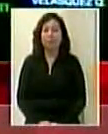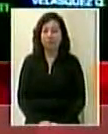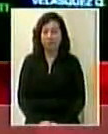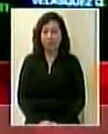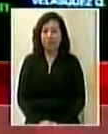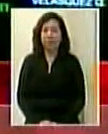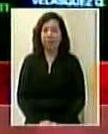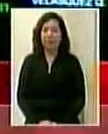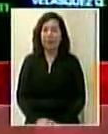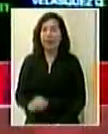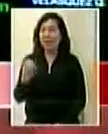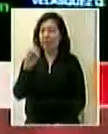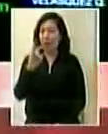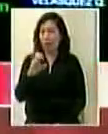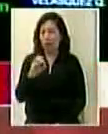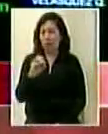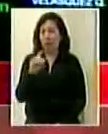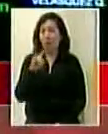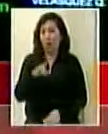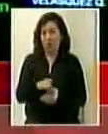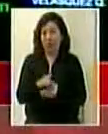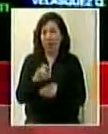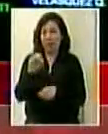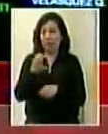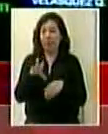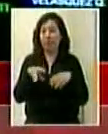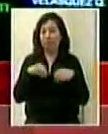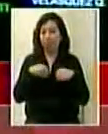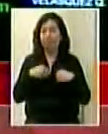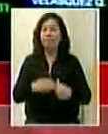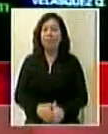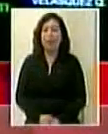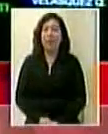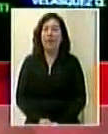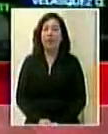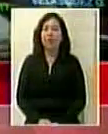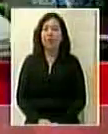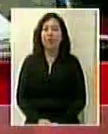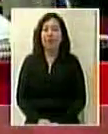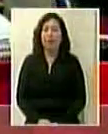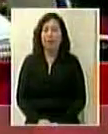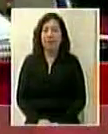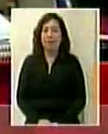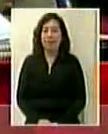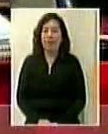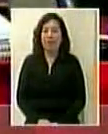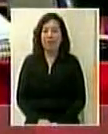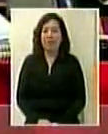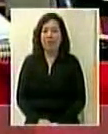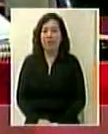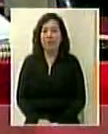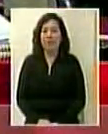congresistas, 0 en contra, 0 abstenciones. Marta Chávez, verde.